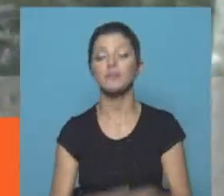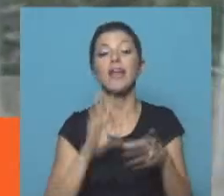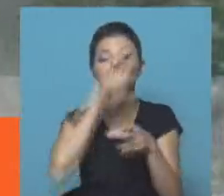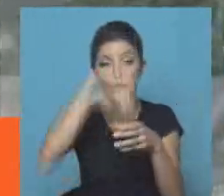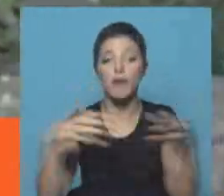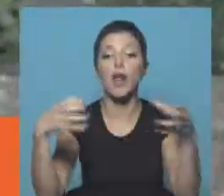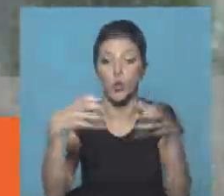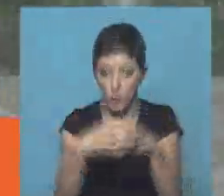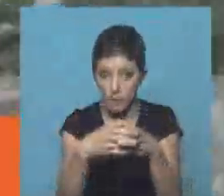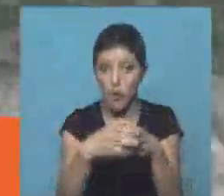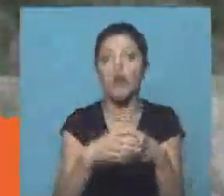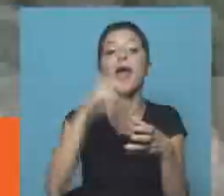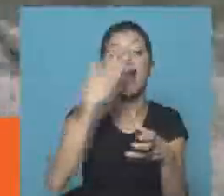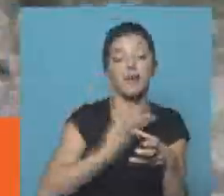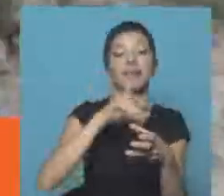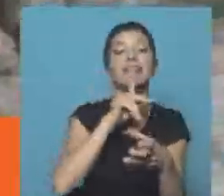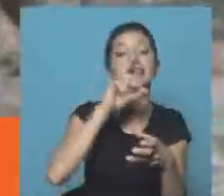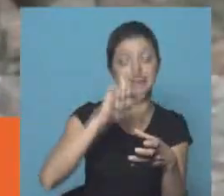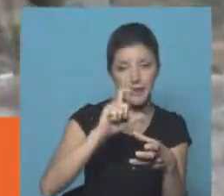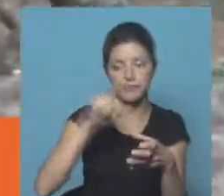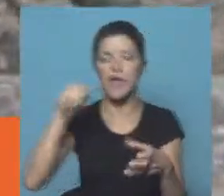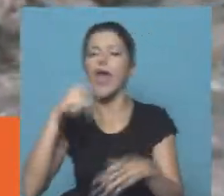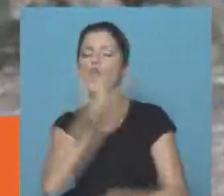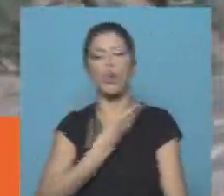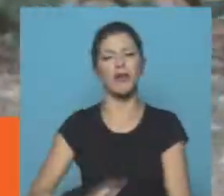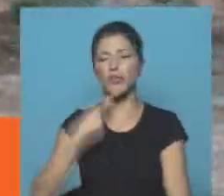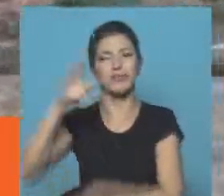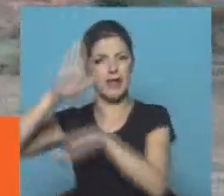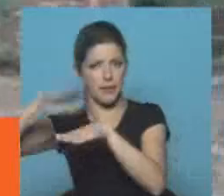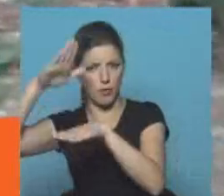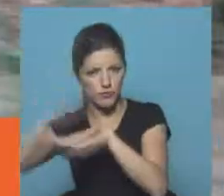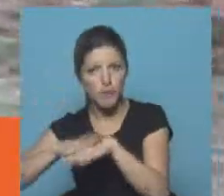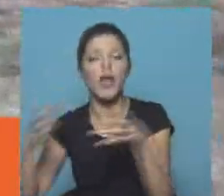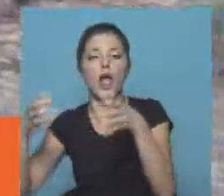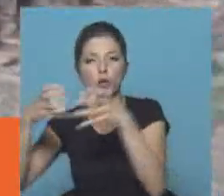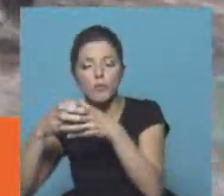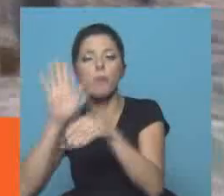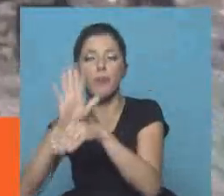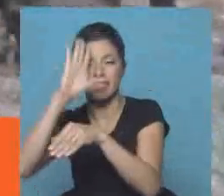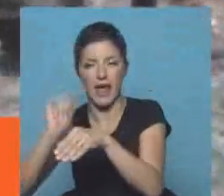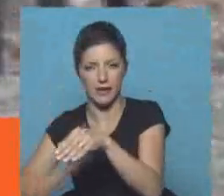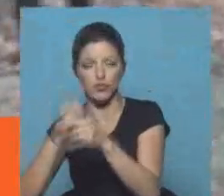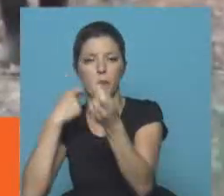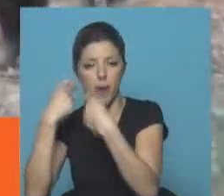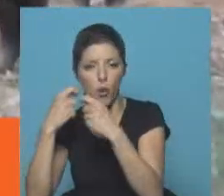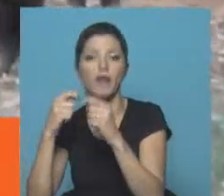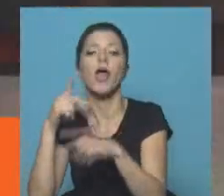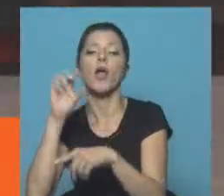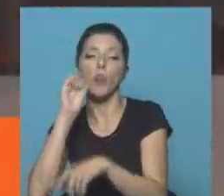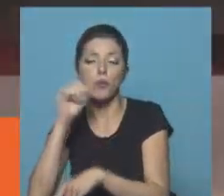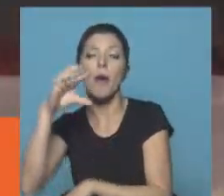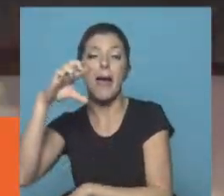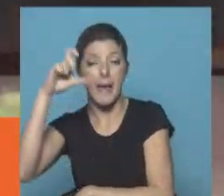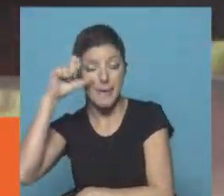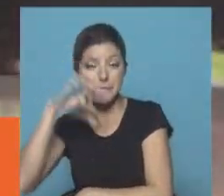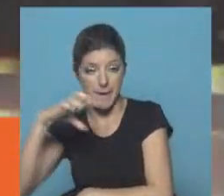El gobierno de Paraguay atribuye el ataque a la organización armada Ejército del Pueblo Paraguayo, que opera en la zona. La